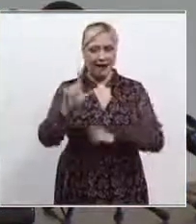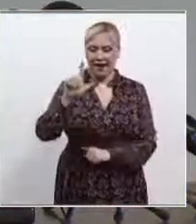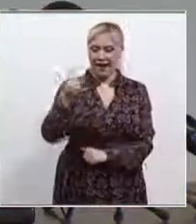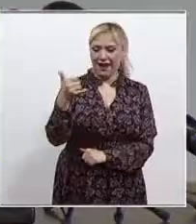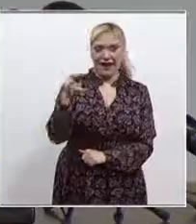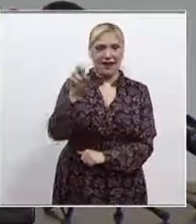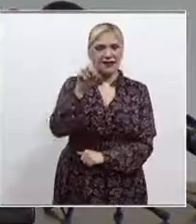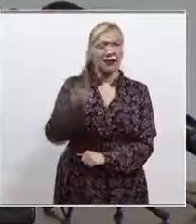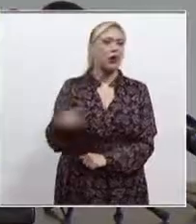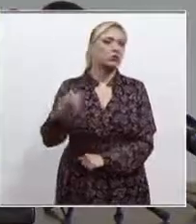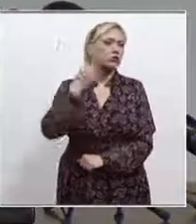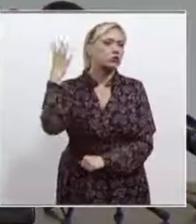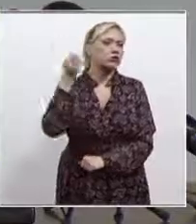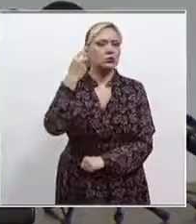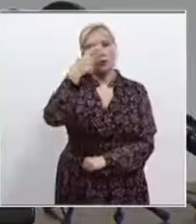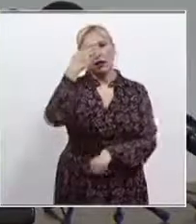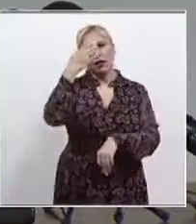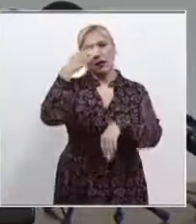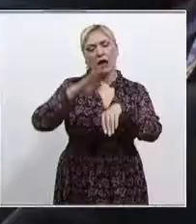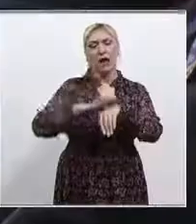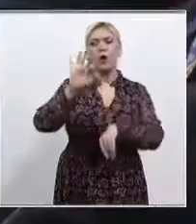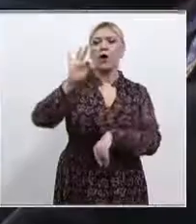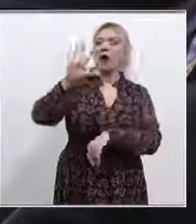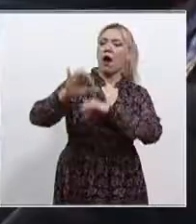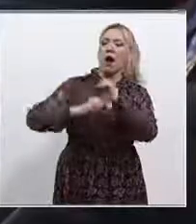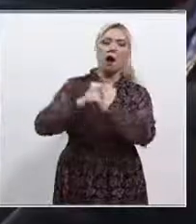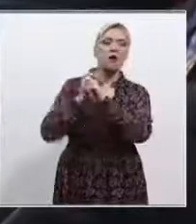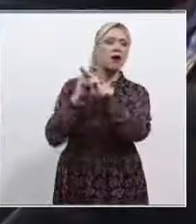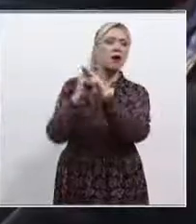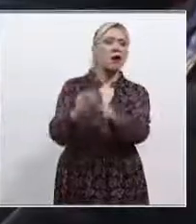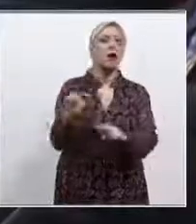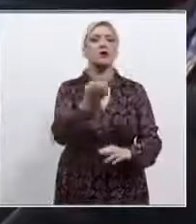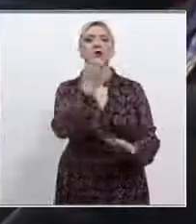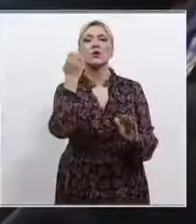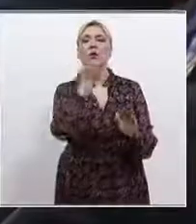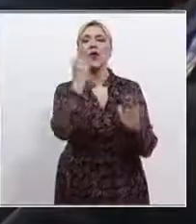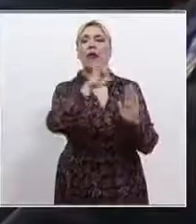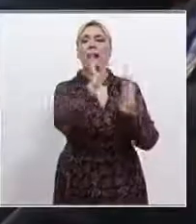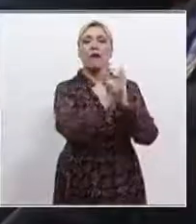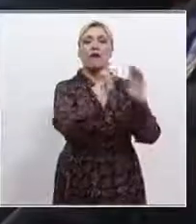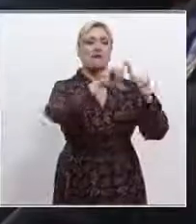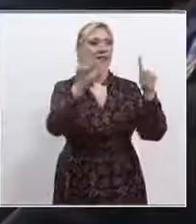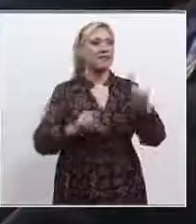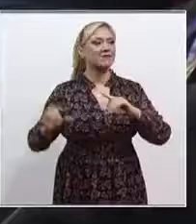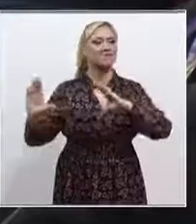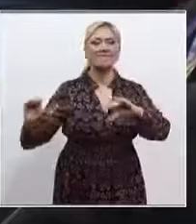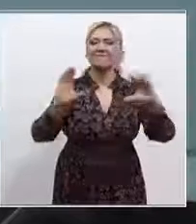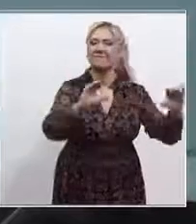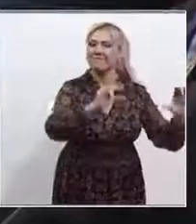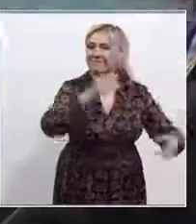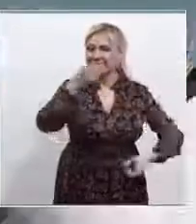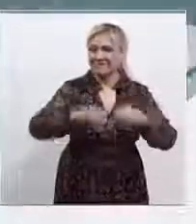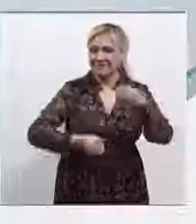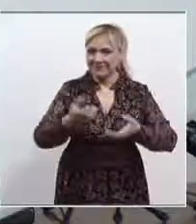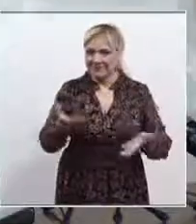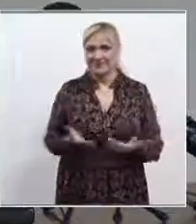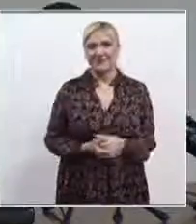en el foro con el que se conmemora el 45 aniversario de la Escuela Federal de Formación Judicial.